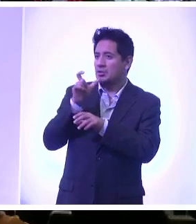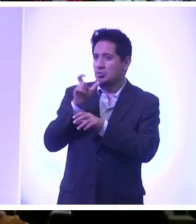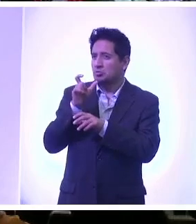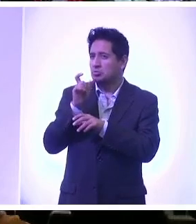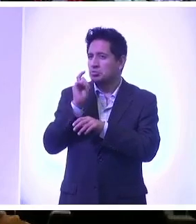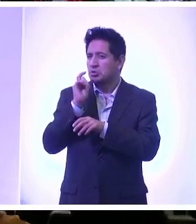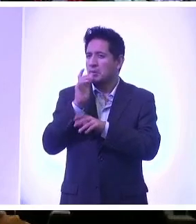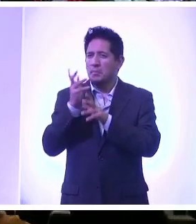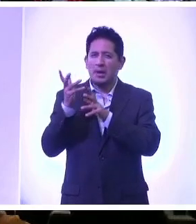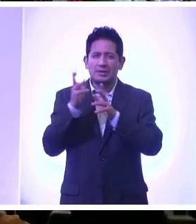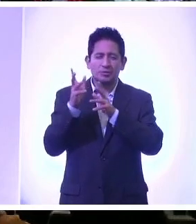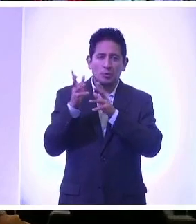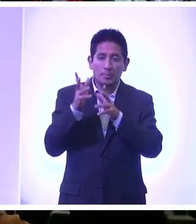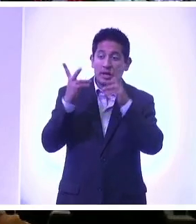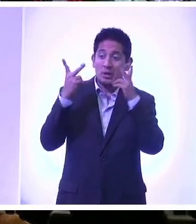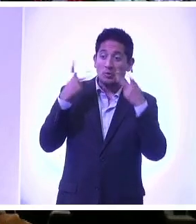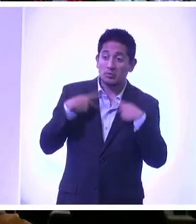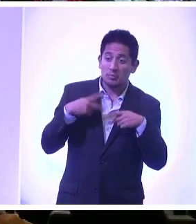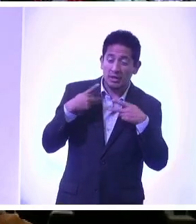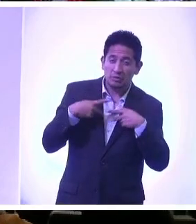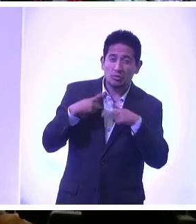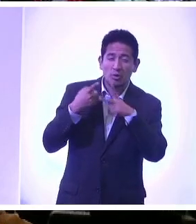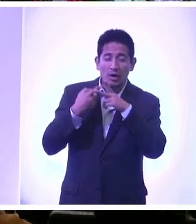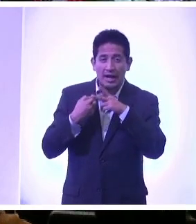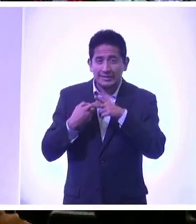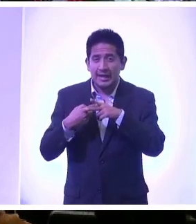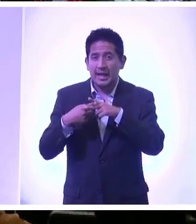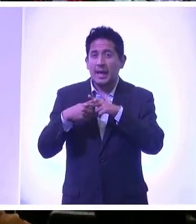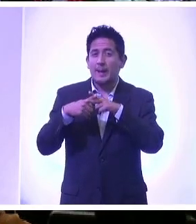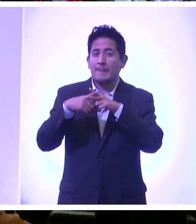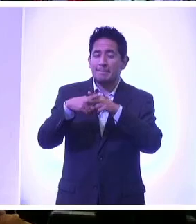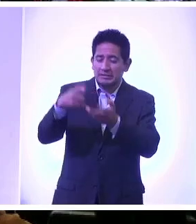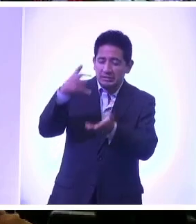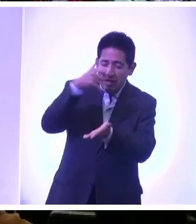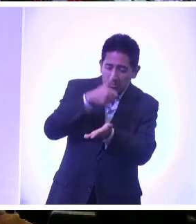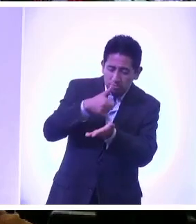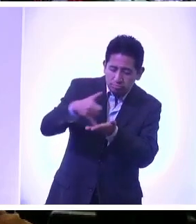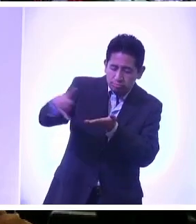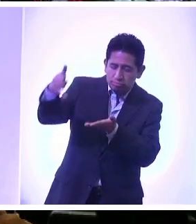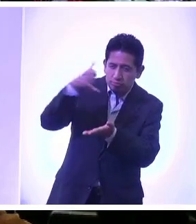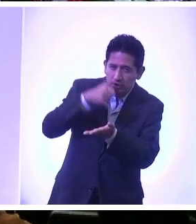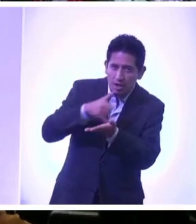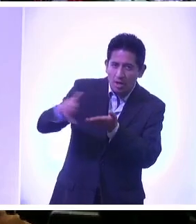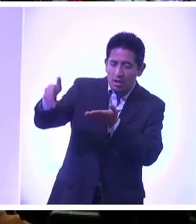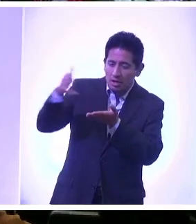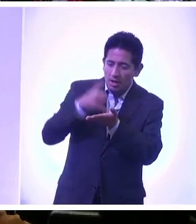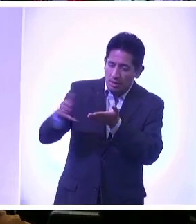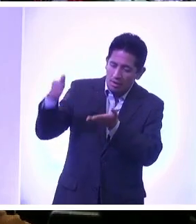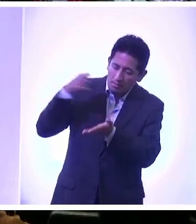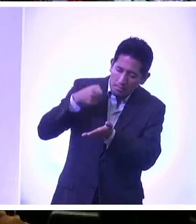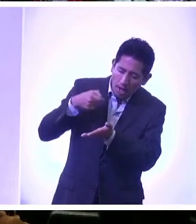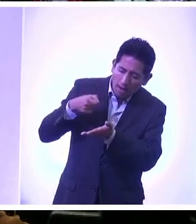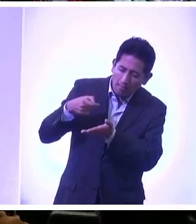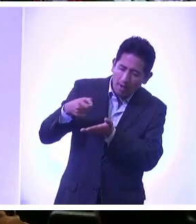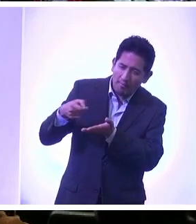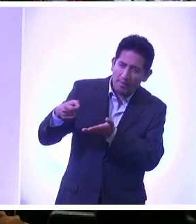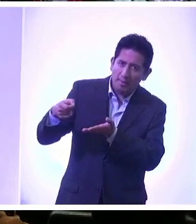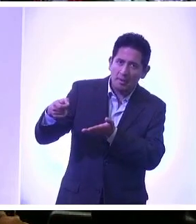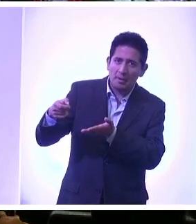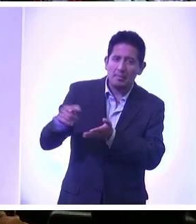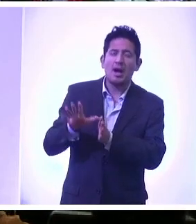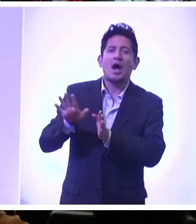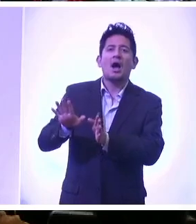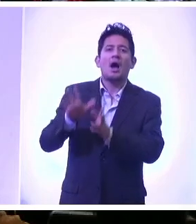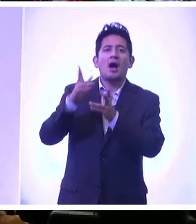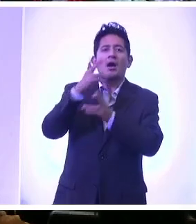asentar en un mismo lugar que puede obtener el fruto de la tierra pero también regresarlo a ella misma eh El hombre necesita